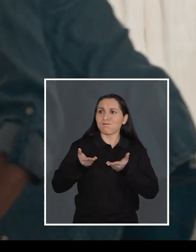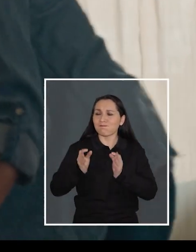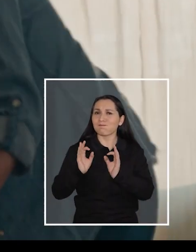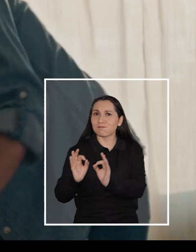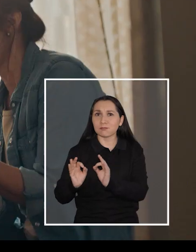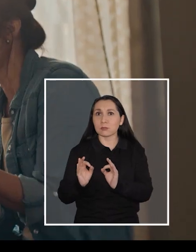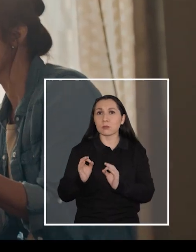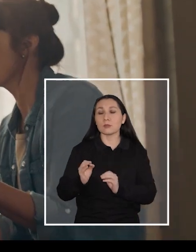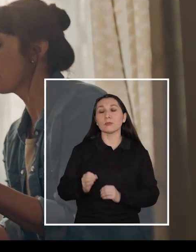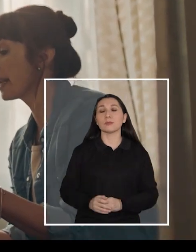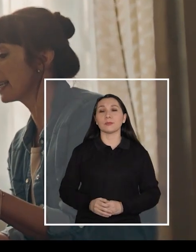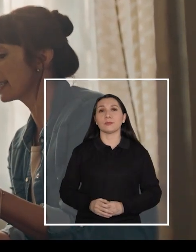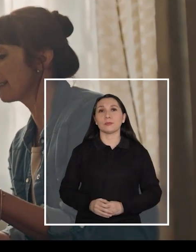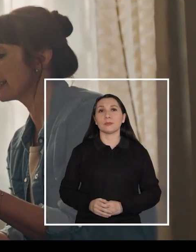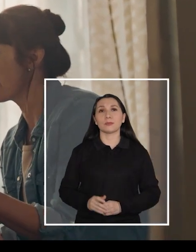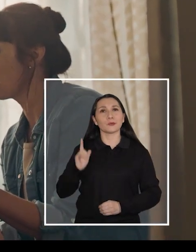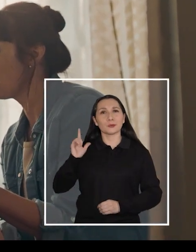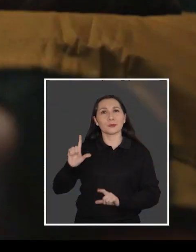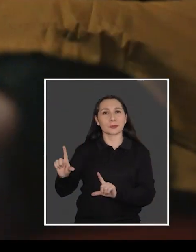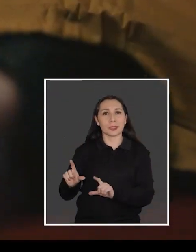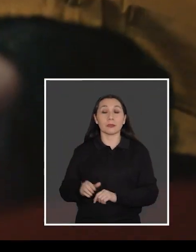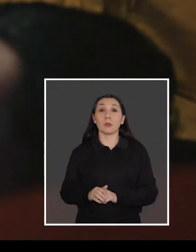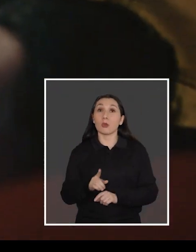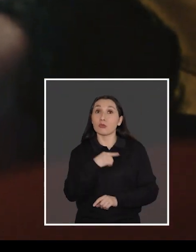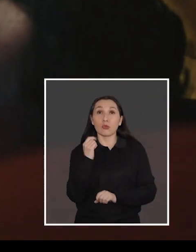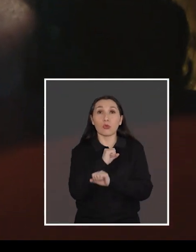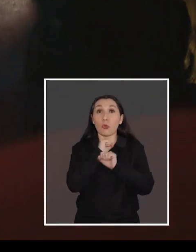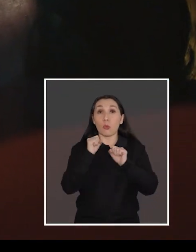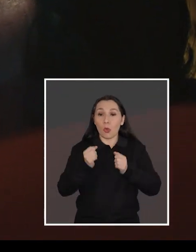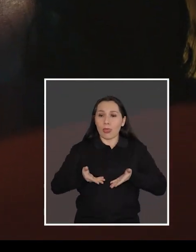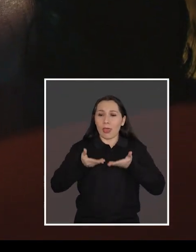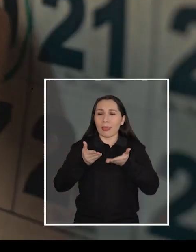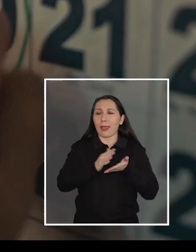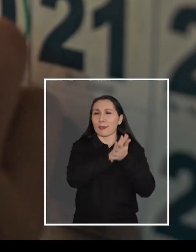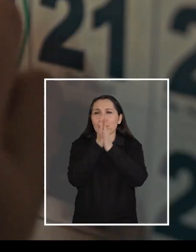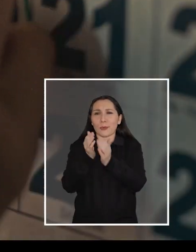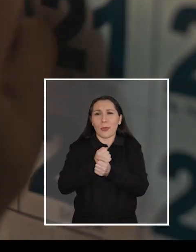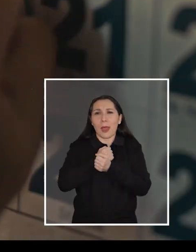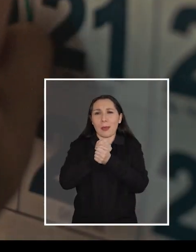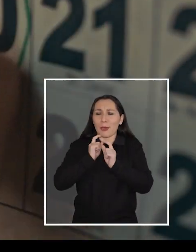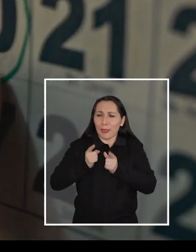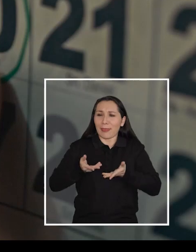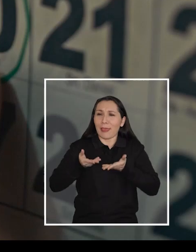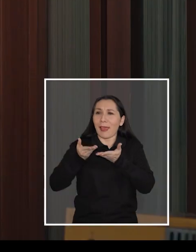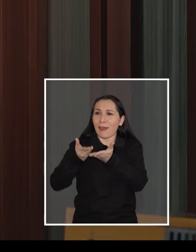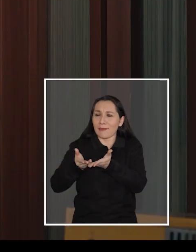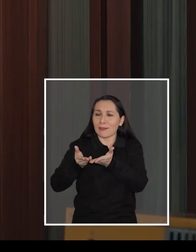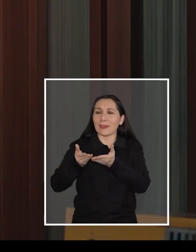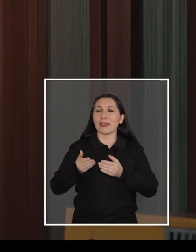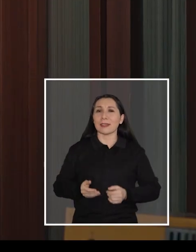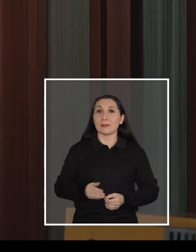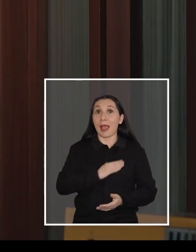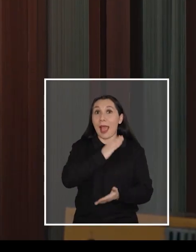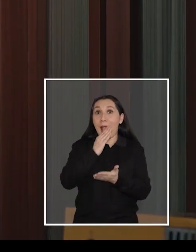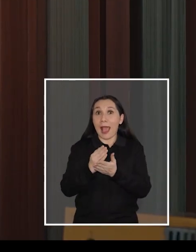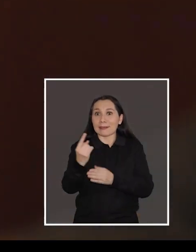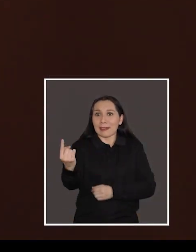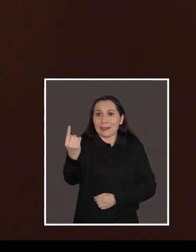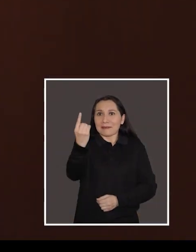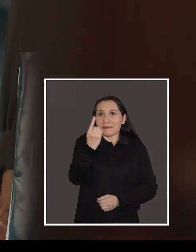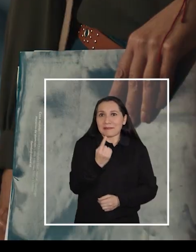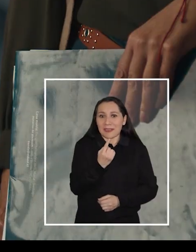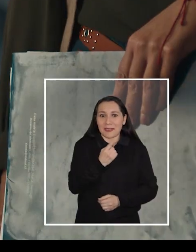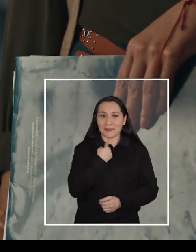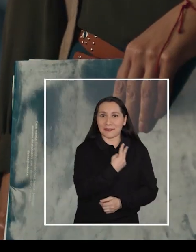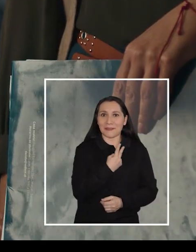estábamos a tu altura, Conocí un planeta habitado. si no éramos capaces de entregarte todo el amor que merecías. Hasta que